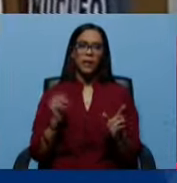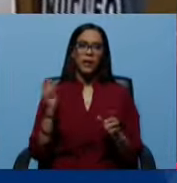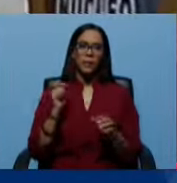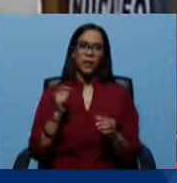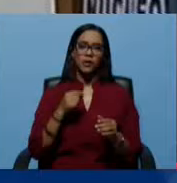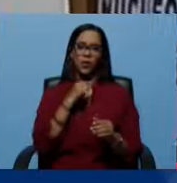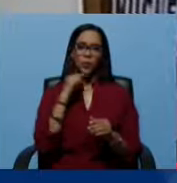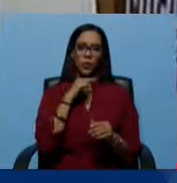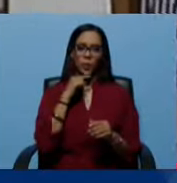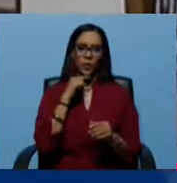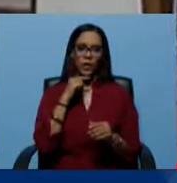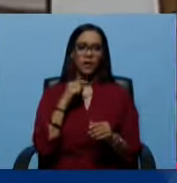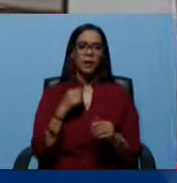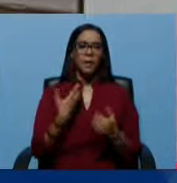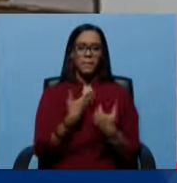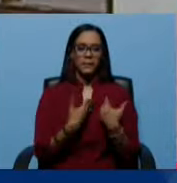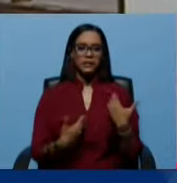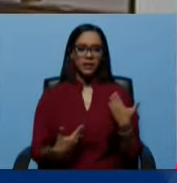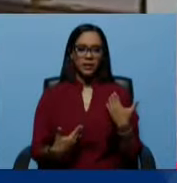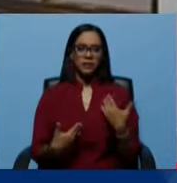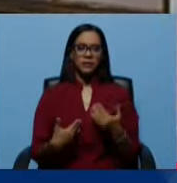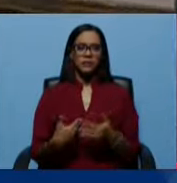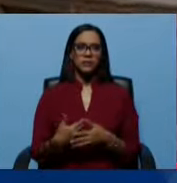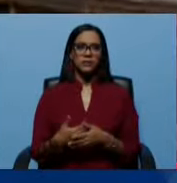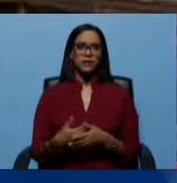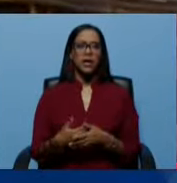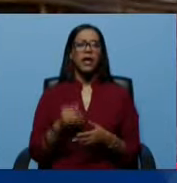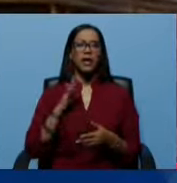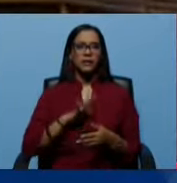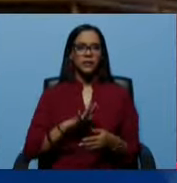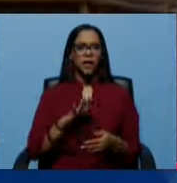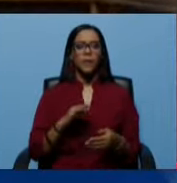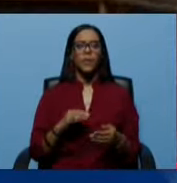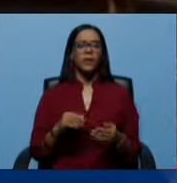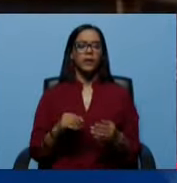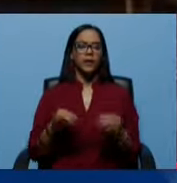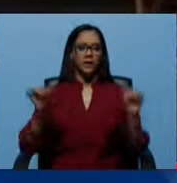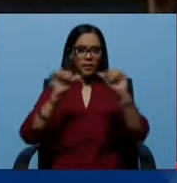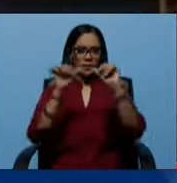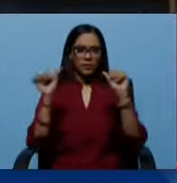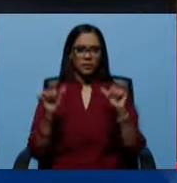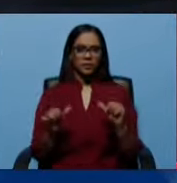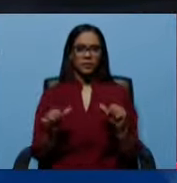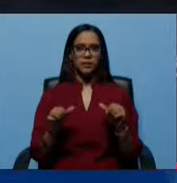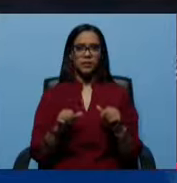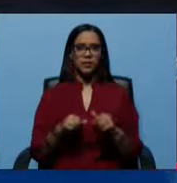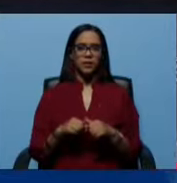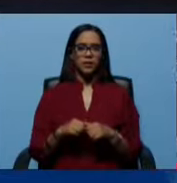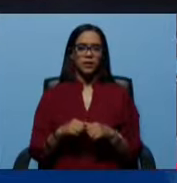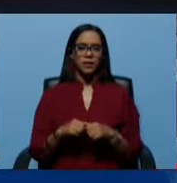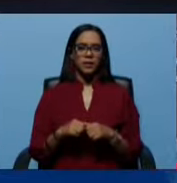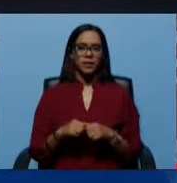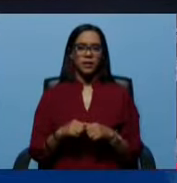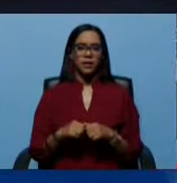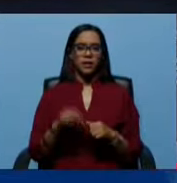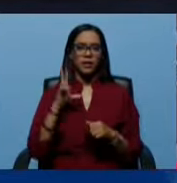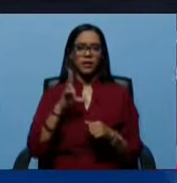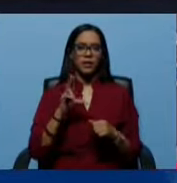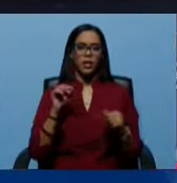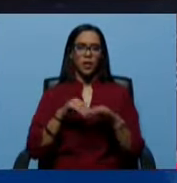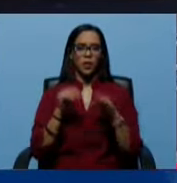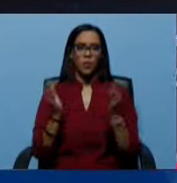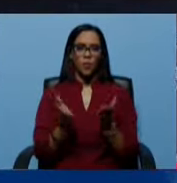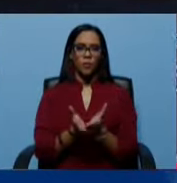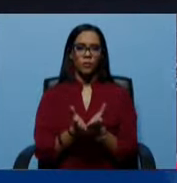octubre, presidente, y estamos en el marco del encuentro de tres mundos, es decir, el